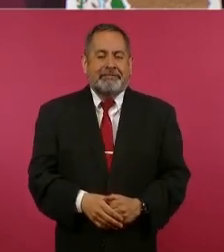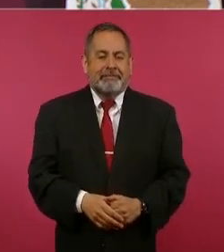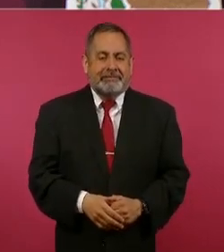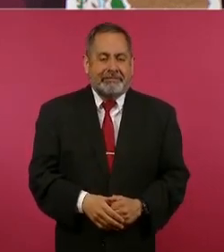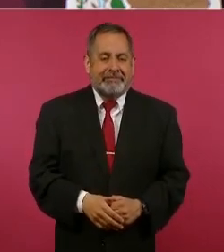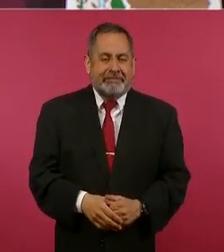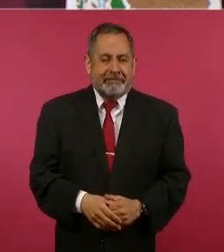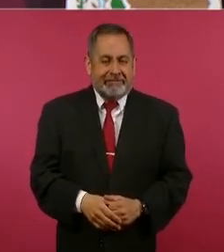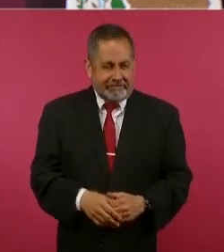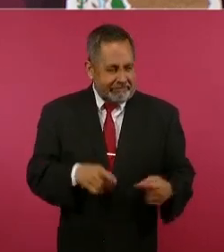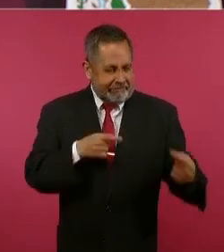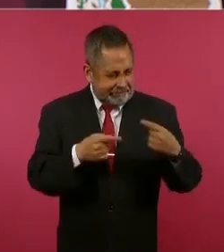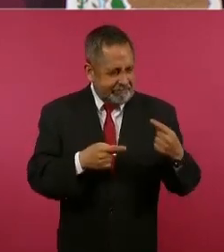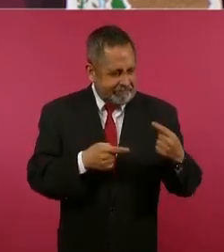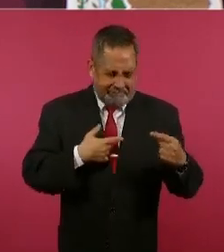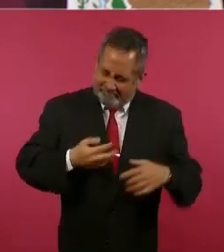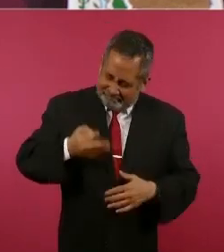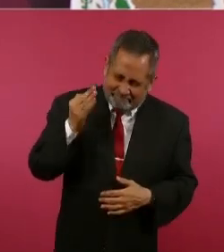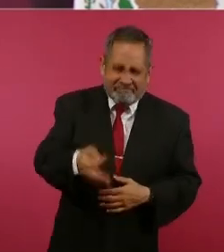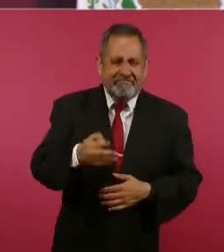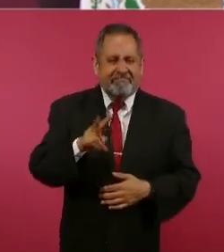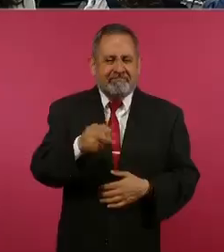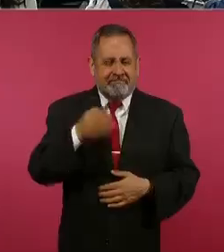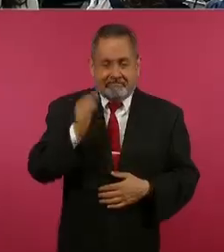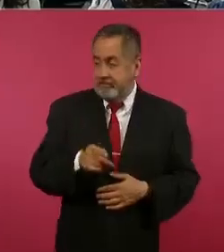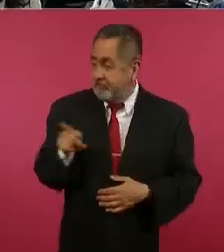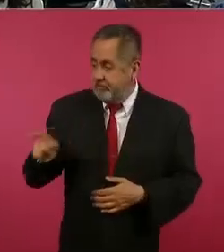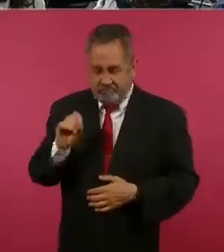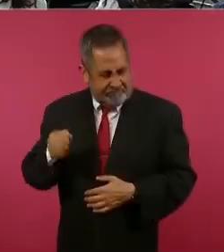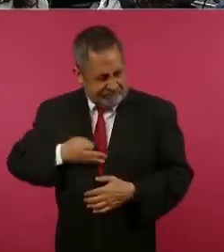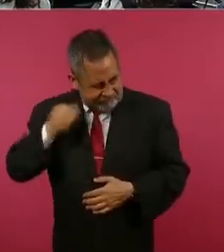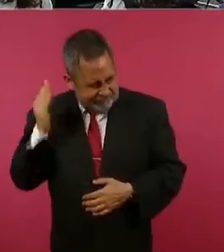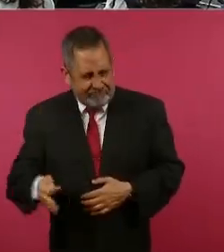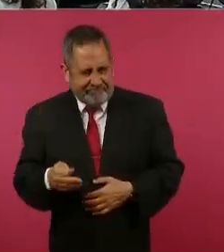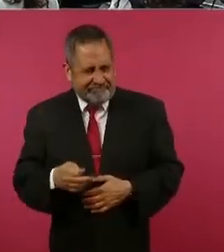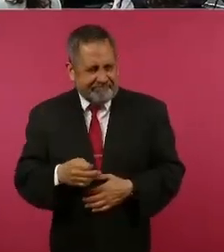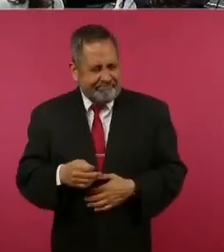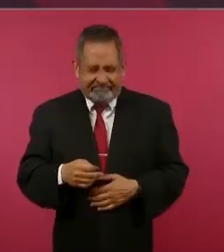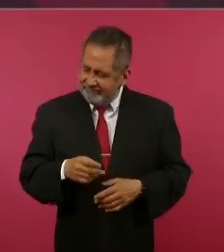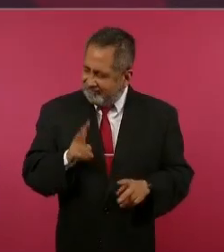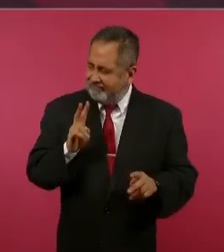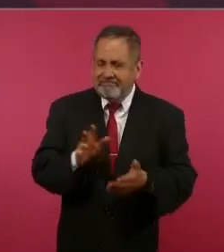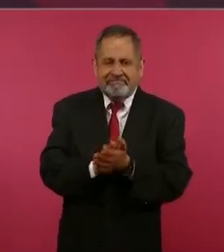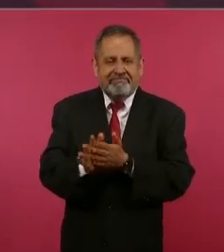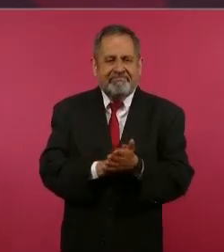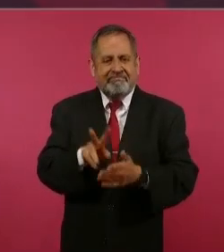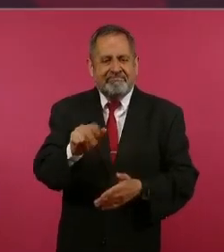Y como a mí me gustan esos desafíos, y a Zoé también.